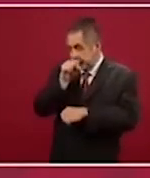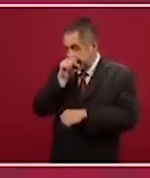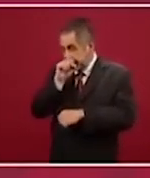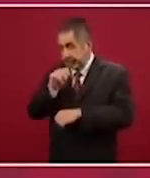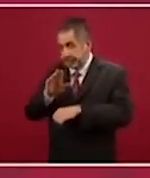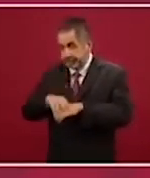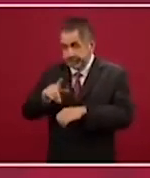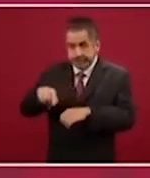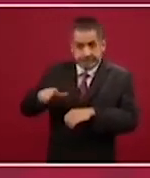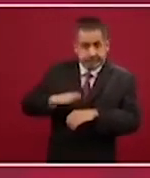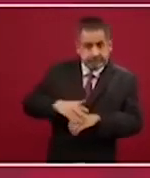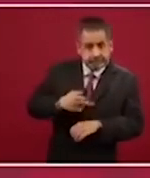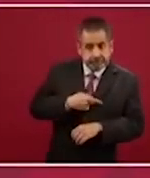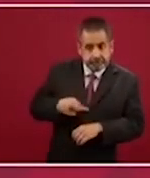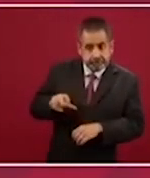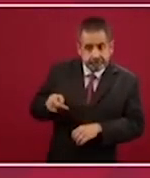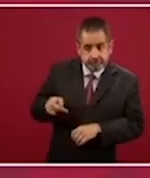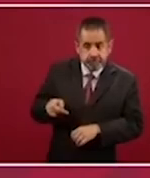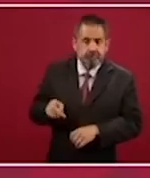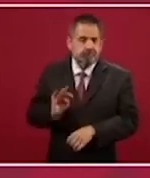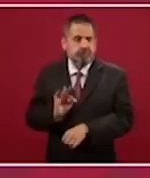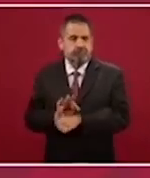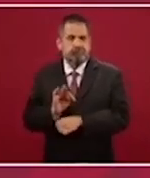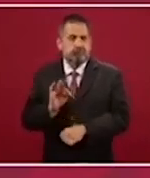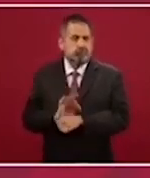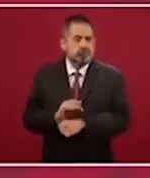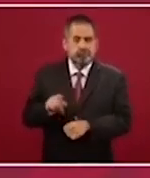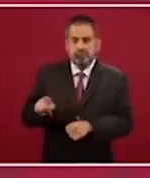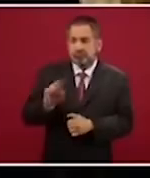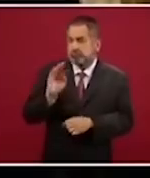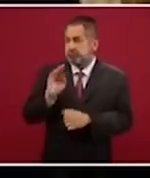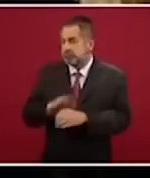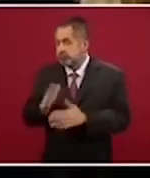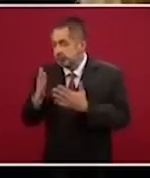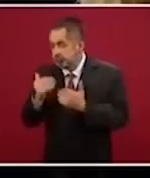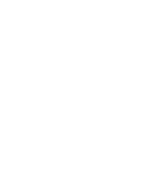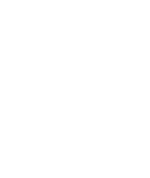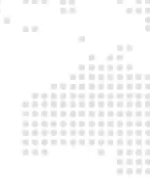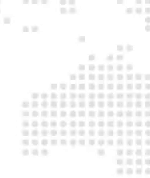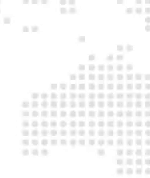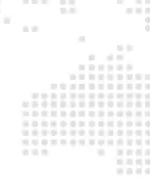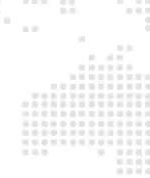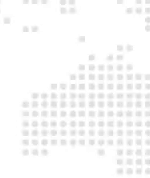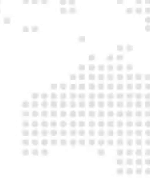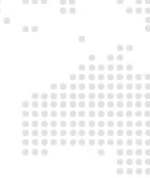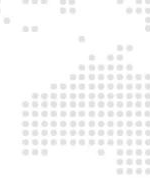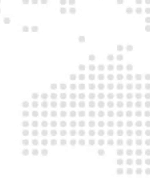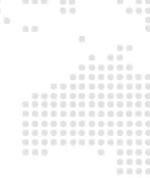pobres, a los más vulnerables, a los más necesitados.